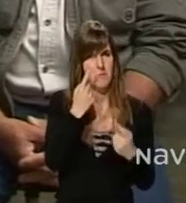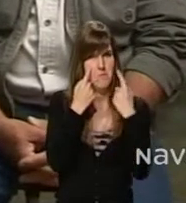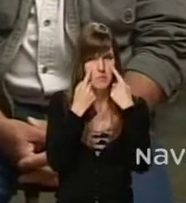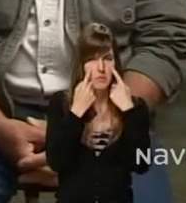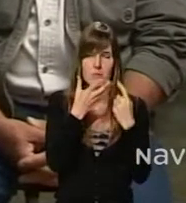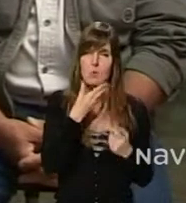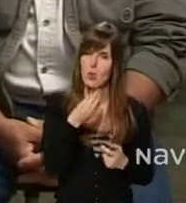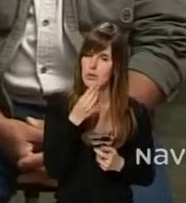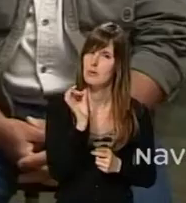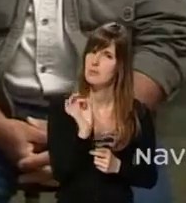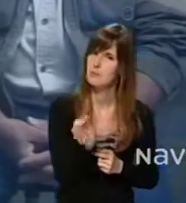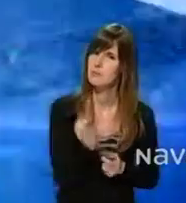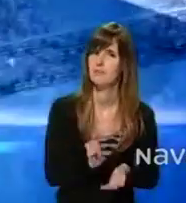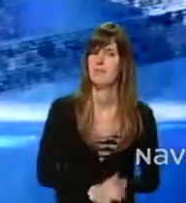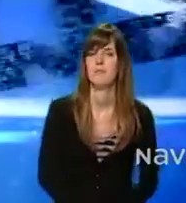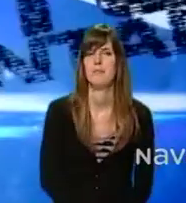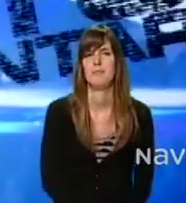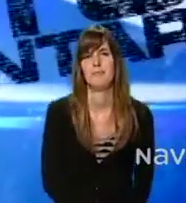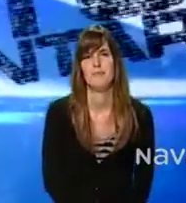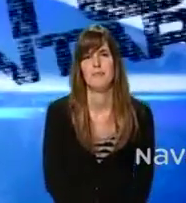oye, pues es verdad.